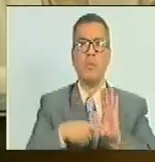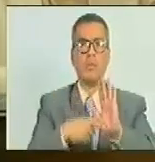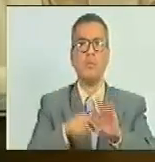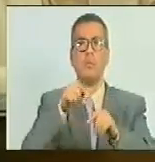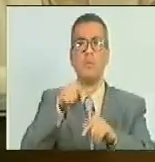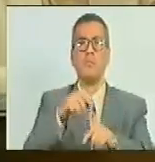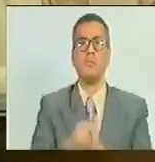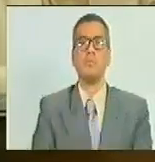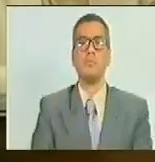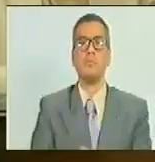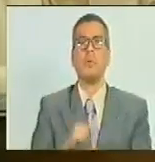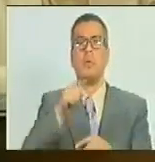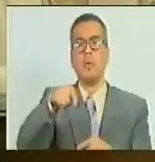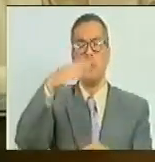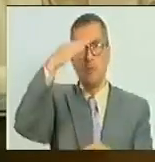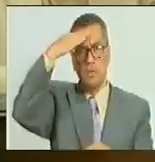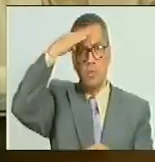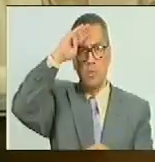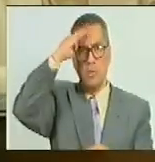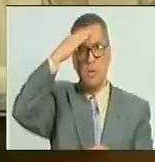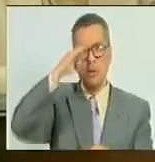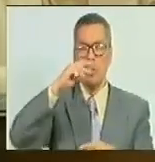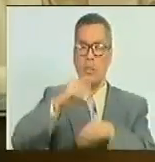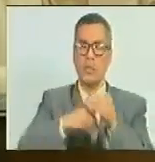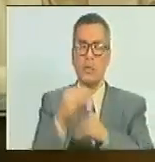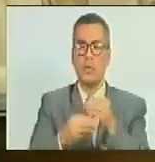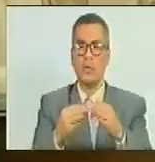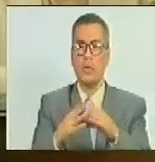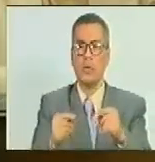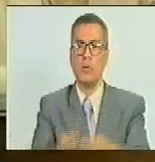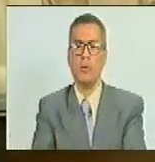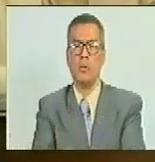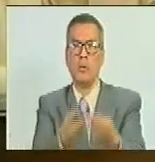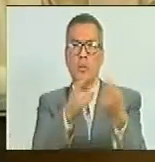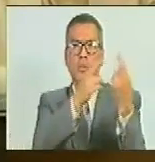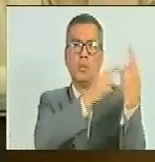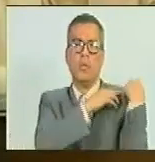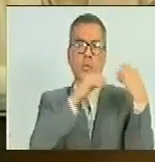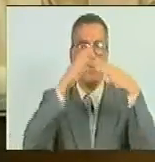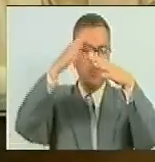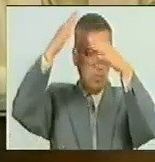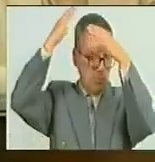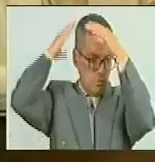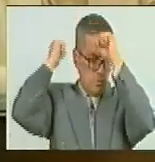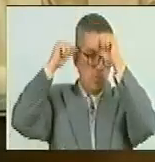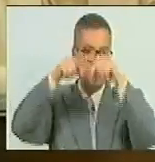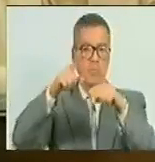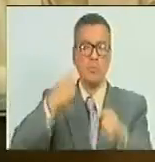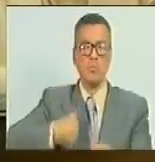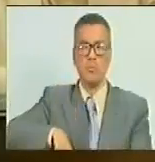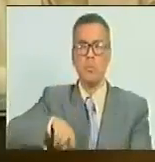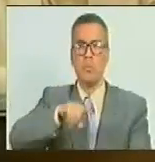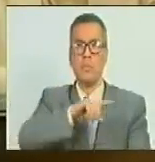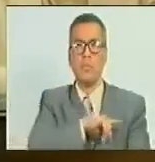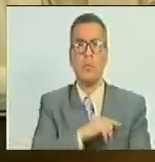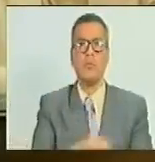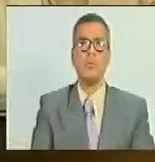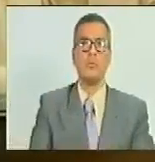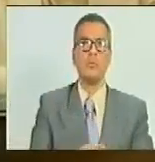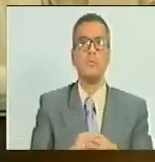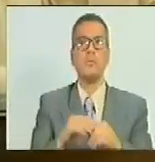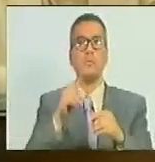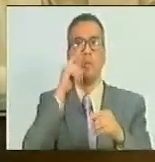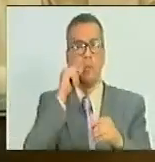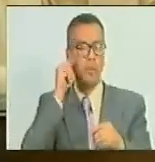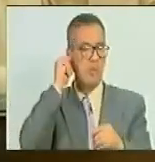presente en Cuba, asumiendo la responsabilidad como embajador, y nosotros y